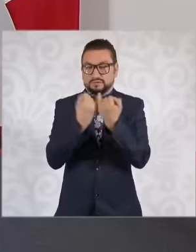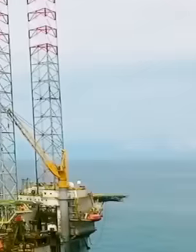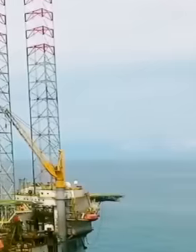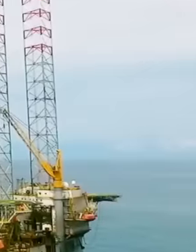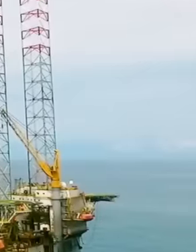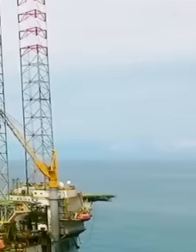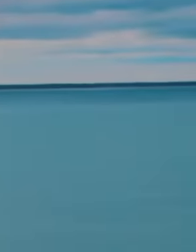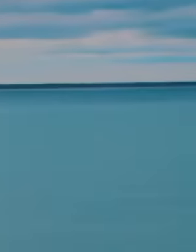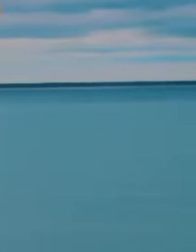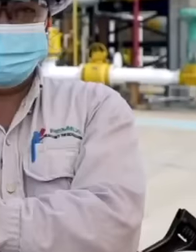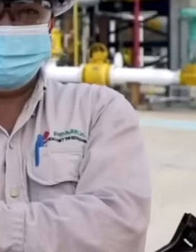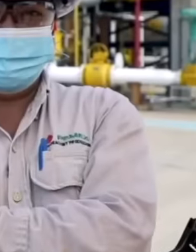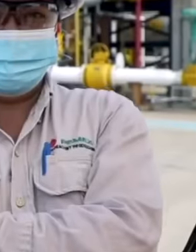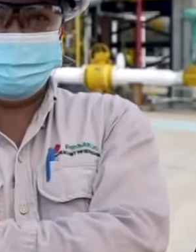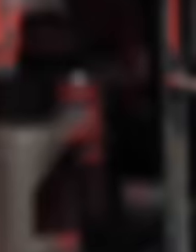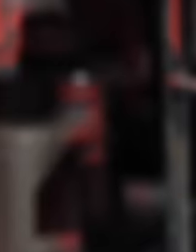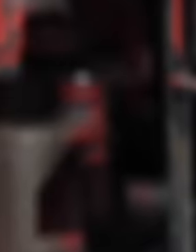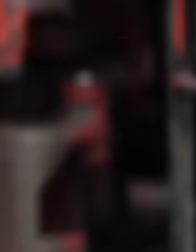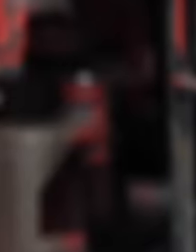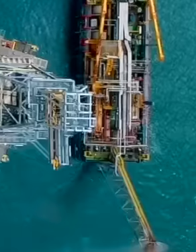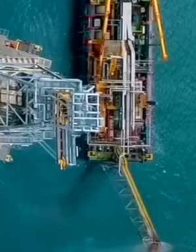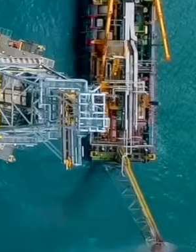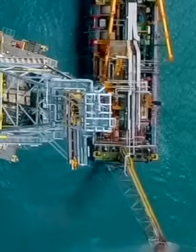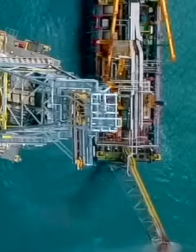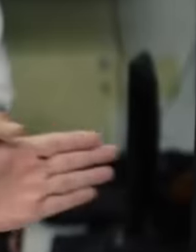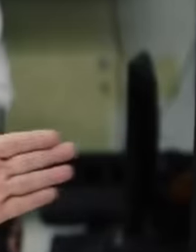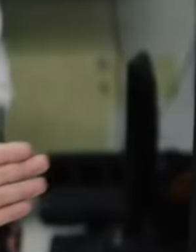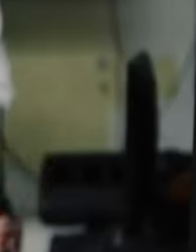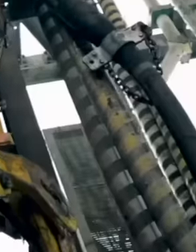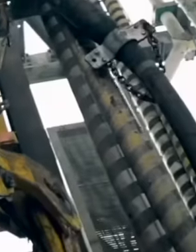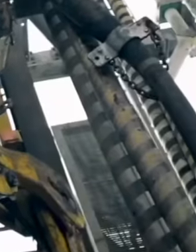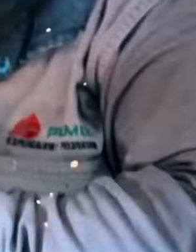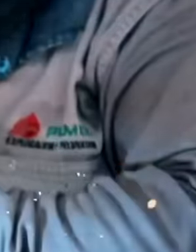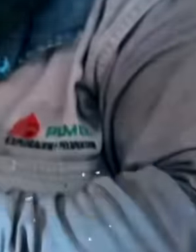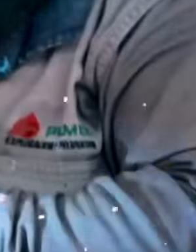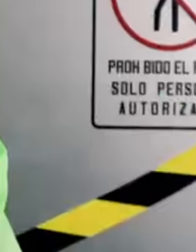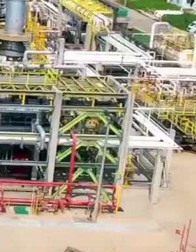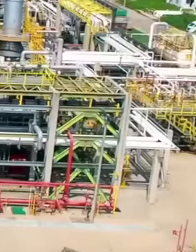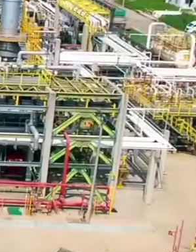lo que tiene que ver con el fortalecimiento de las empresas